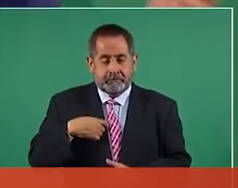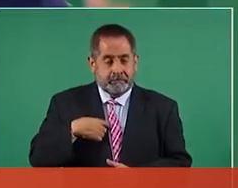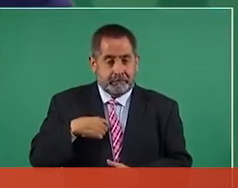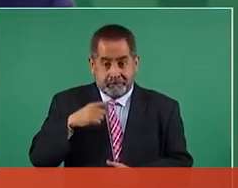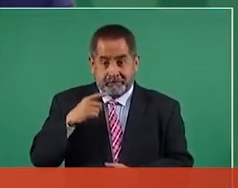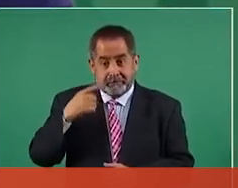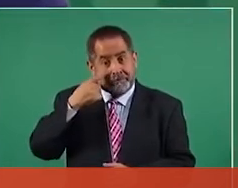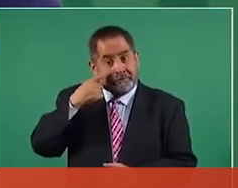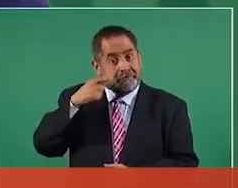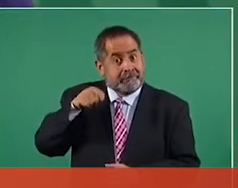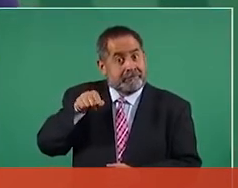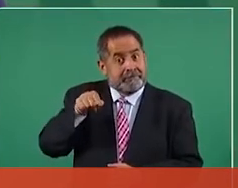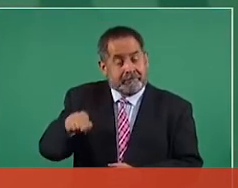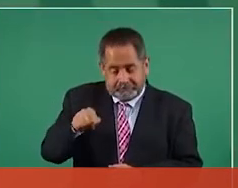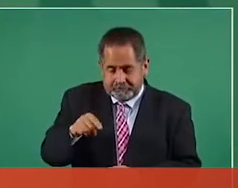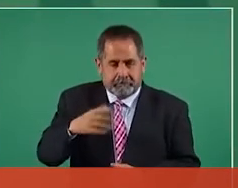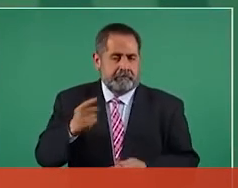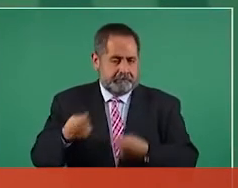grabaciones